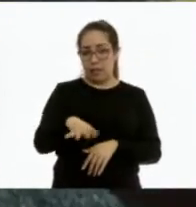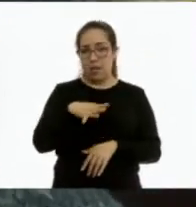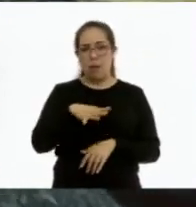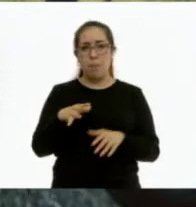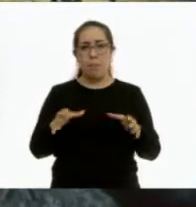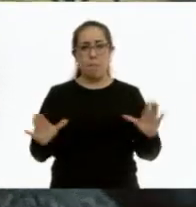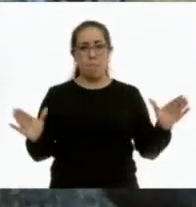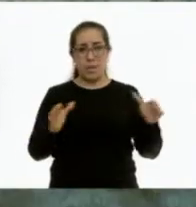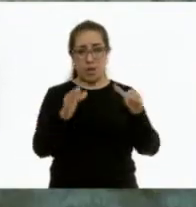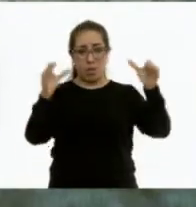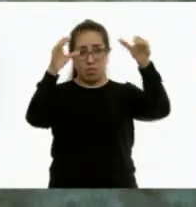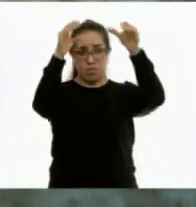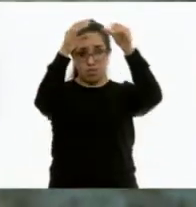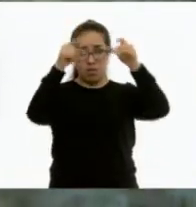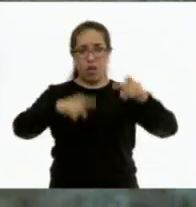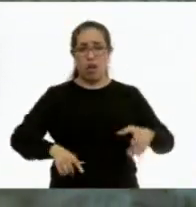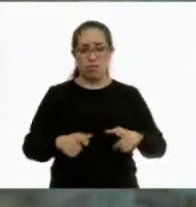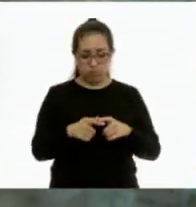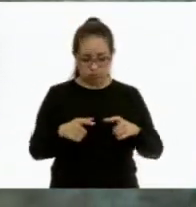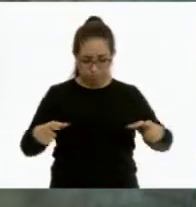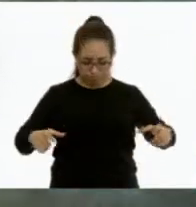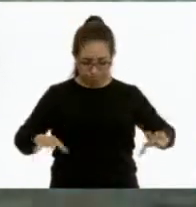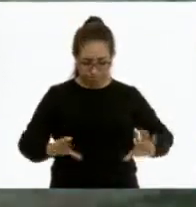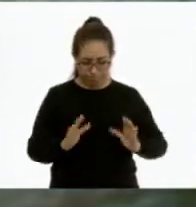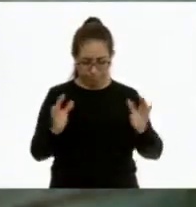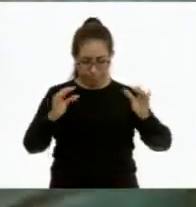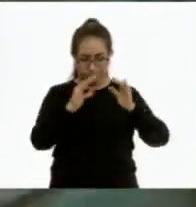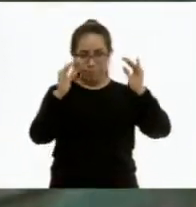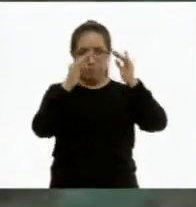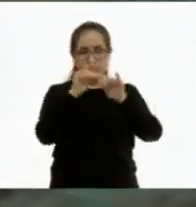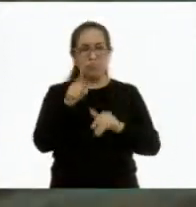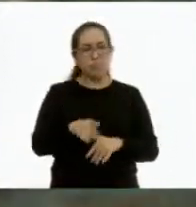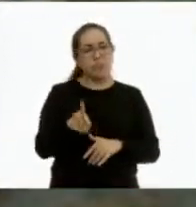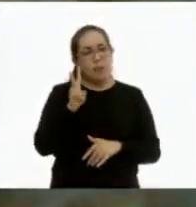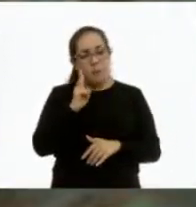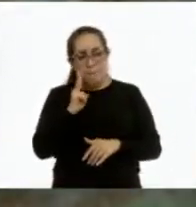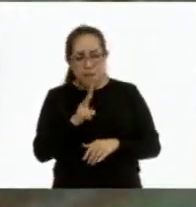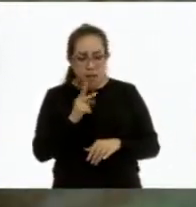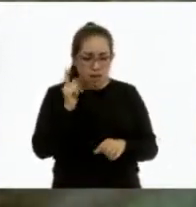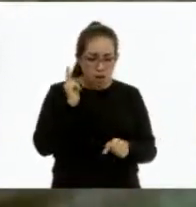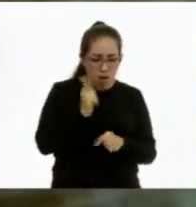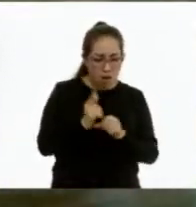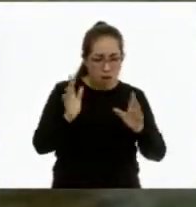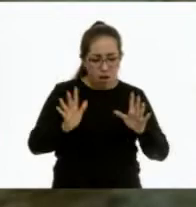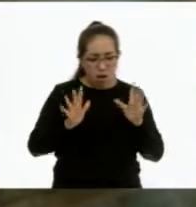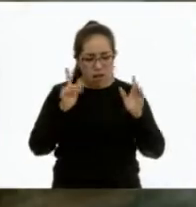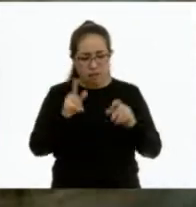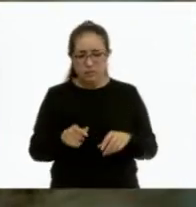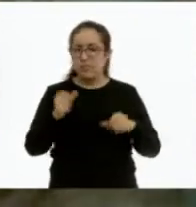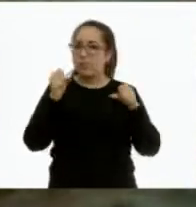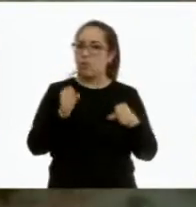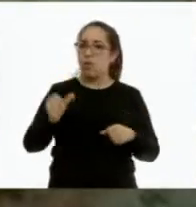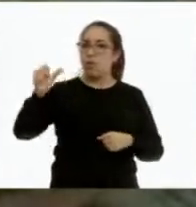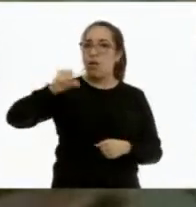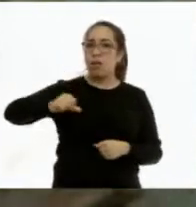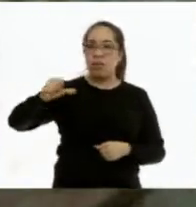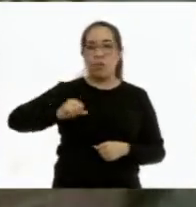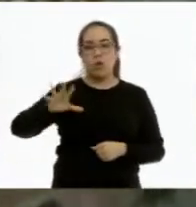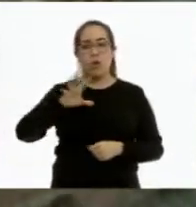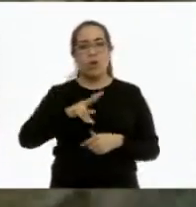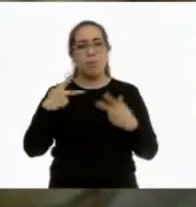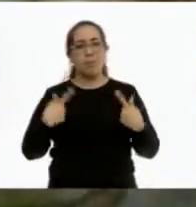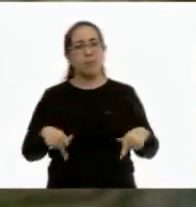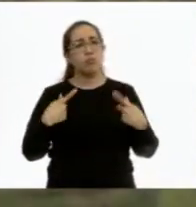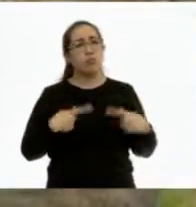grandes dimensiones de lo que fue aquel centro ceremonial hacen pensar en una importante zona urbana y un nivel de desarrollo único para